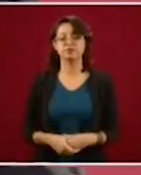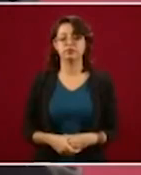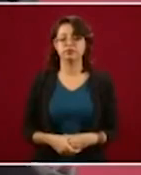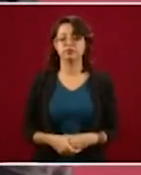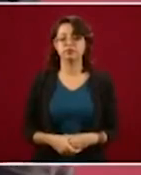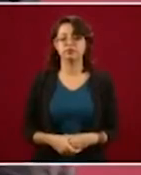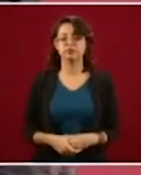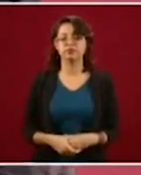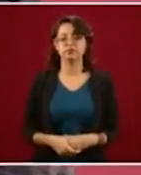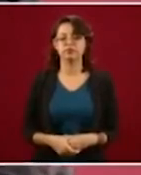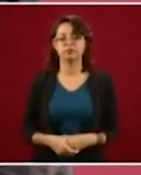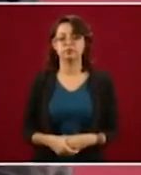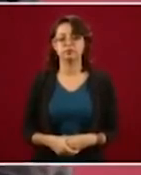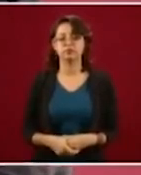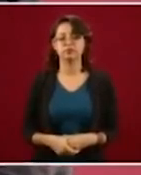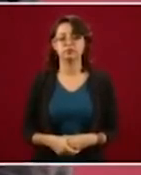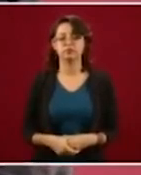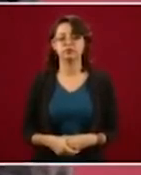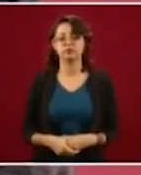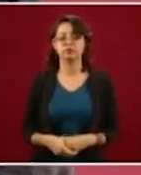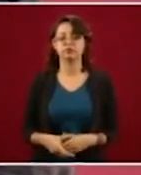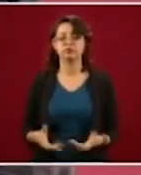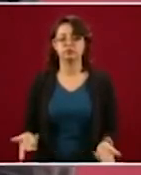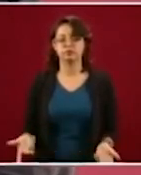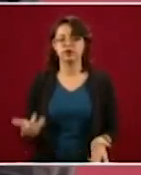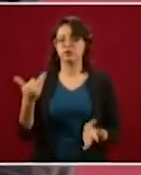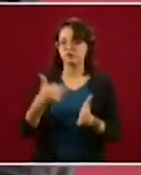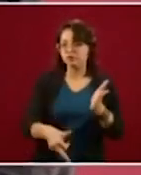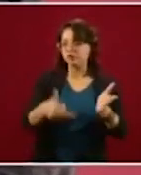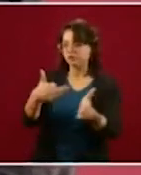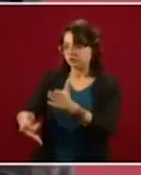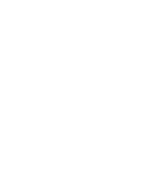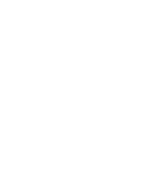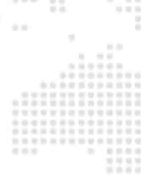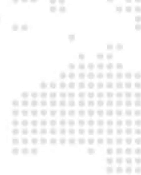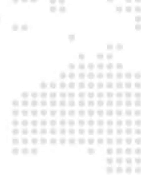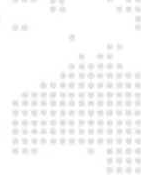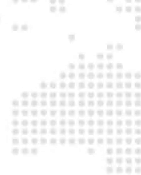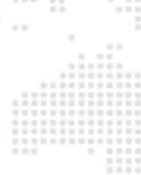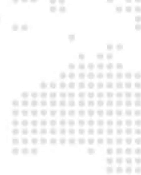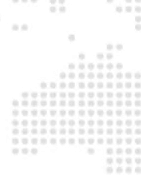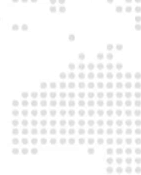y dando respuesta a la demanda de los niños.